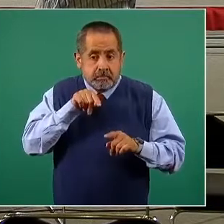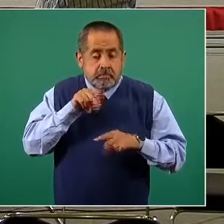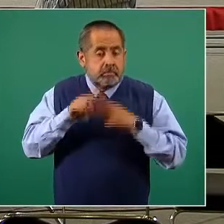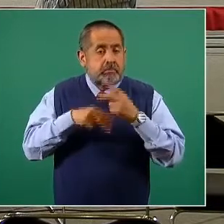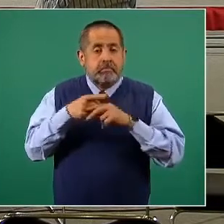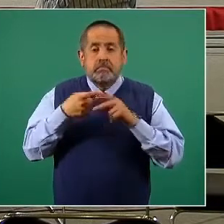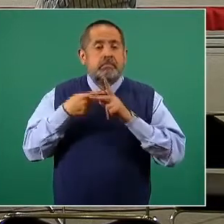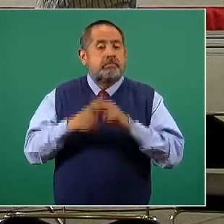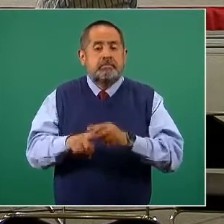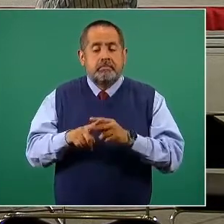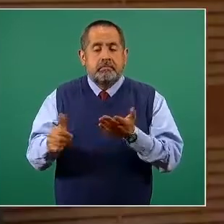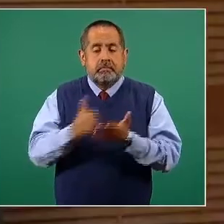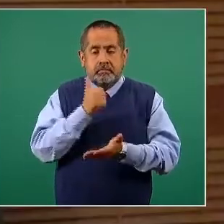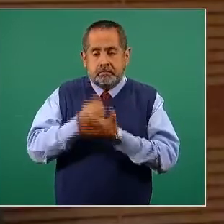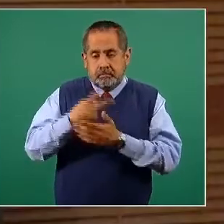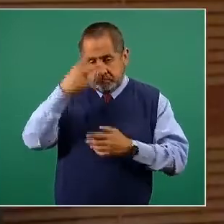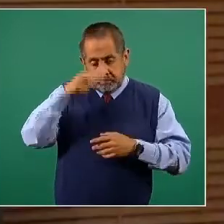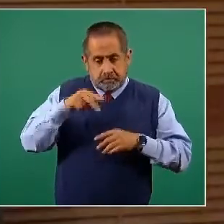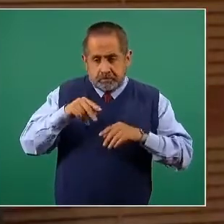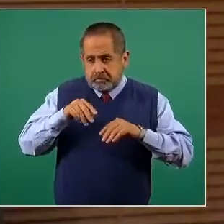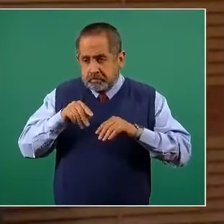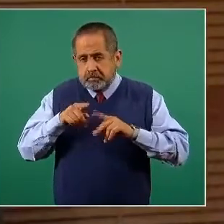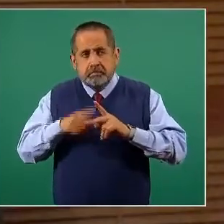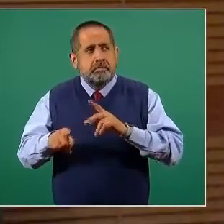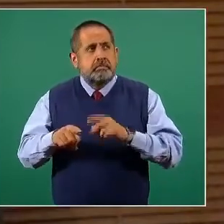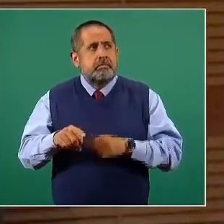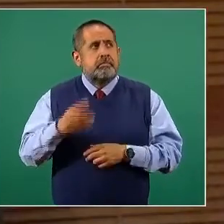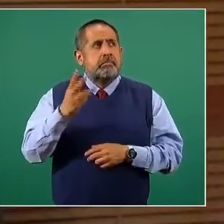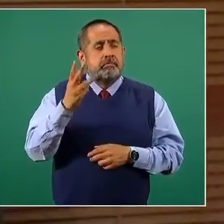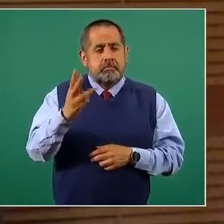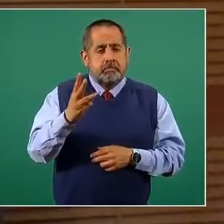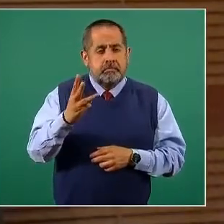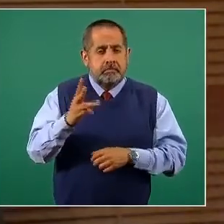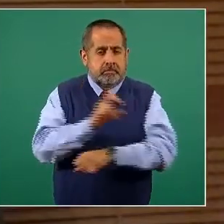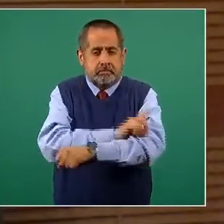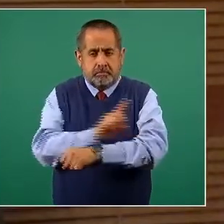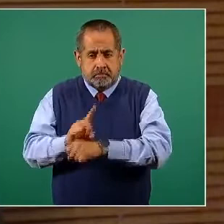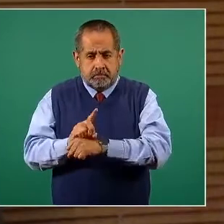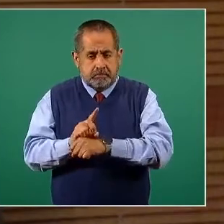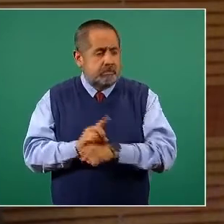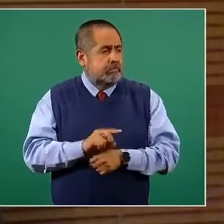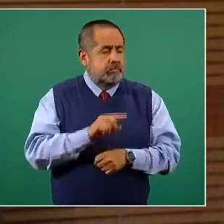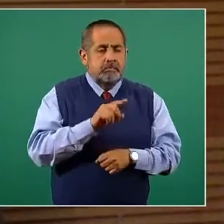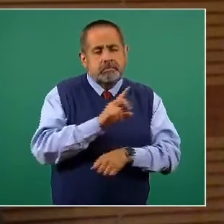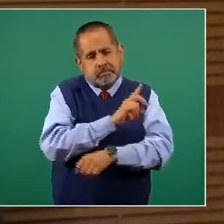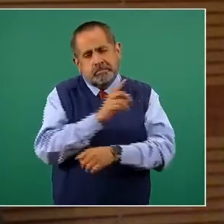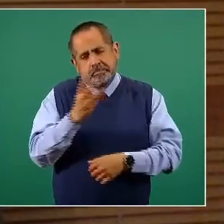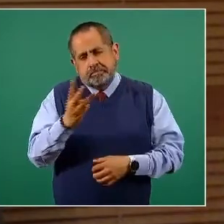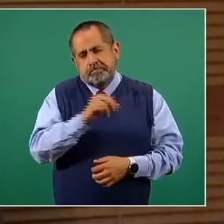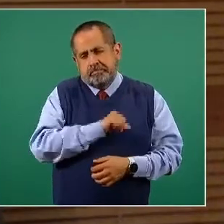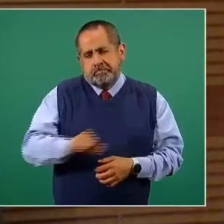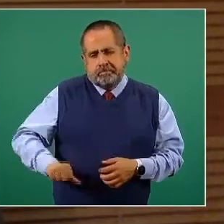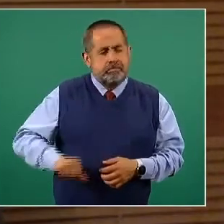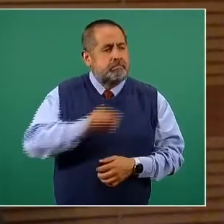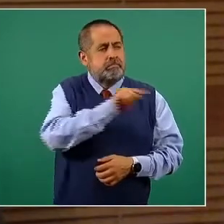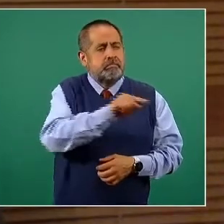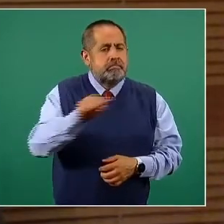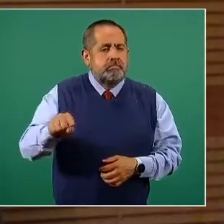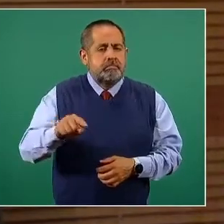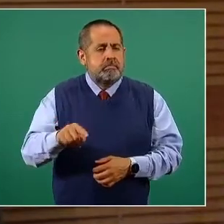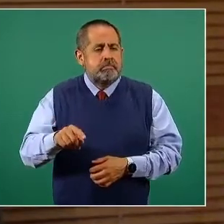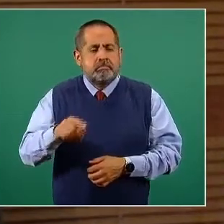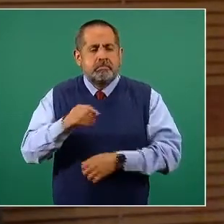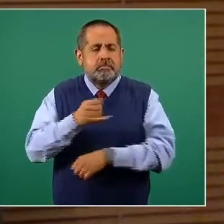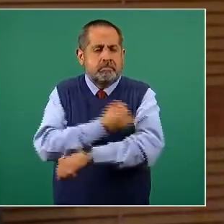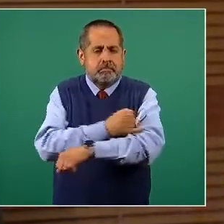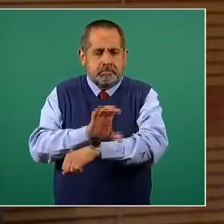empezarán en la Ciudad de México en tres delegaciones, en 3 alcaldías, en la alcaldía de Iztacalco,